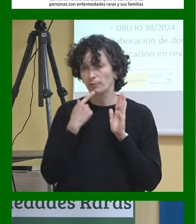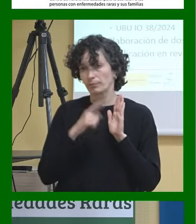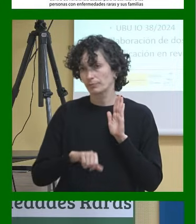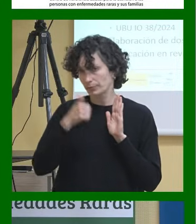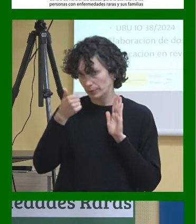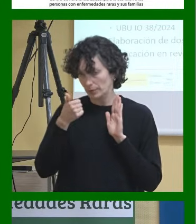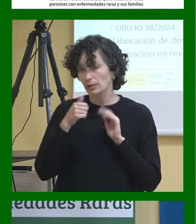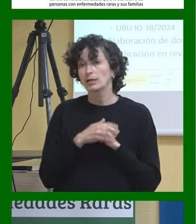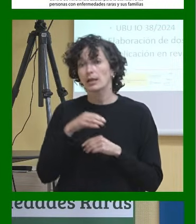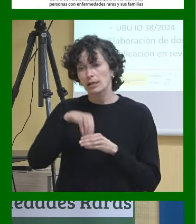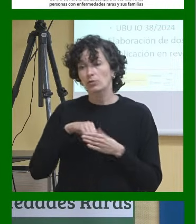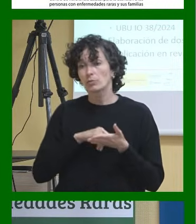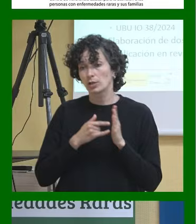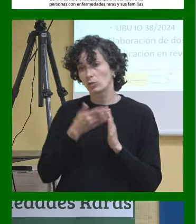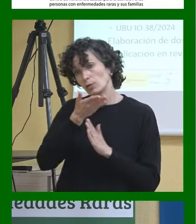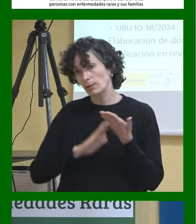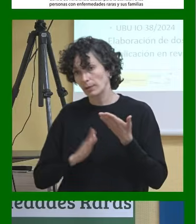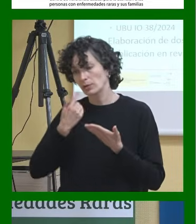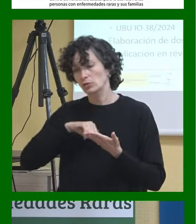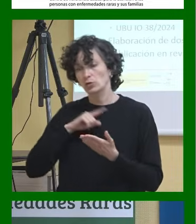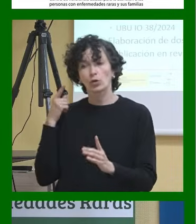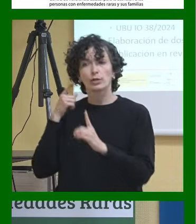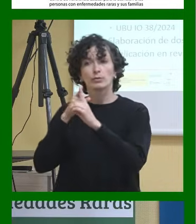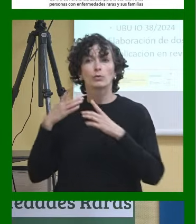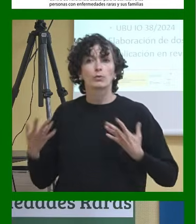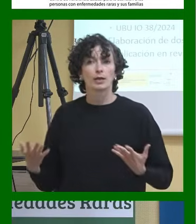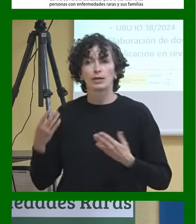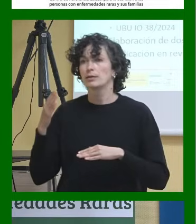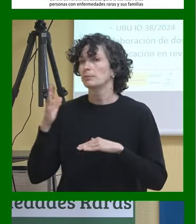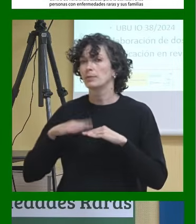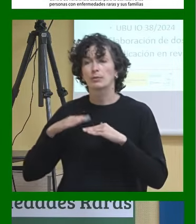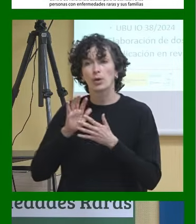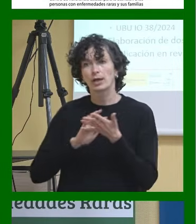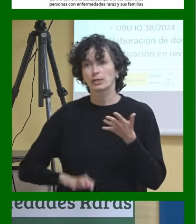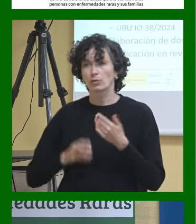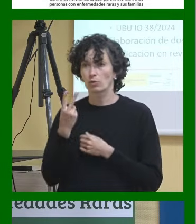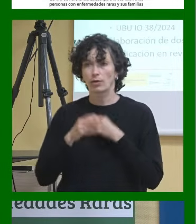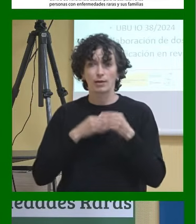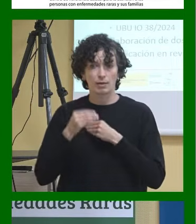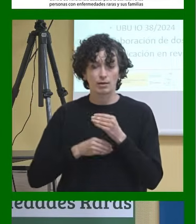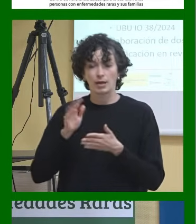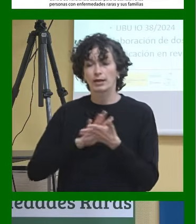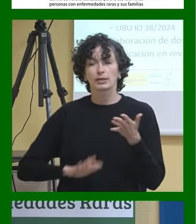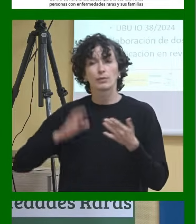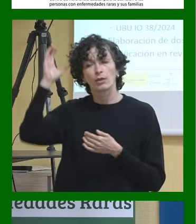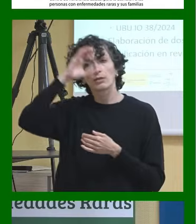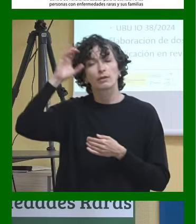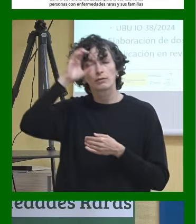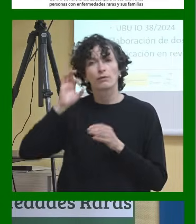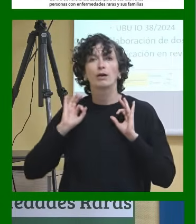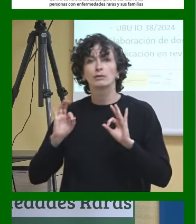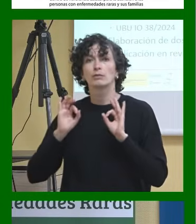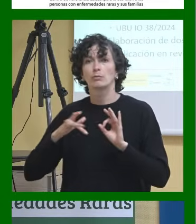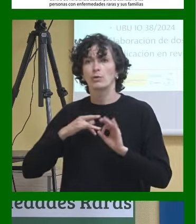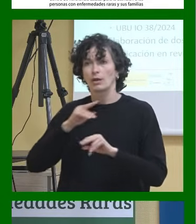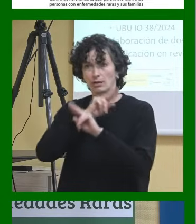de este proyecto, lo que nos propusimos fue poder elaborar al menos dos artículos científicos que pudieran tener